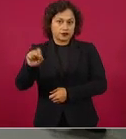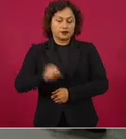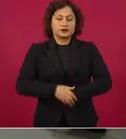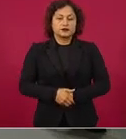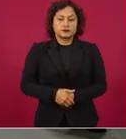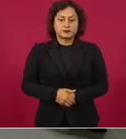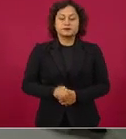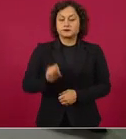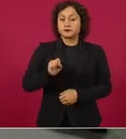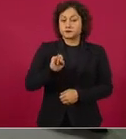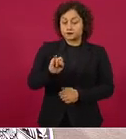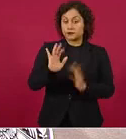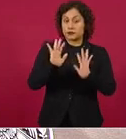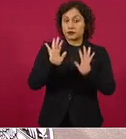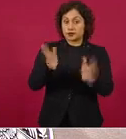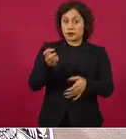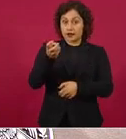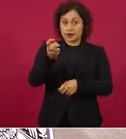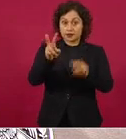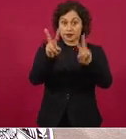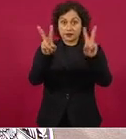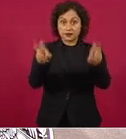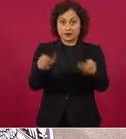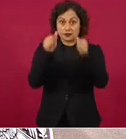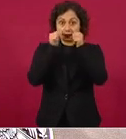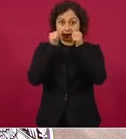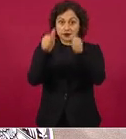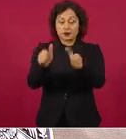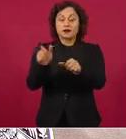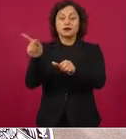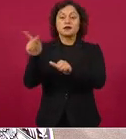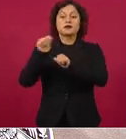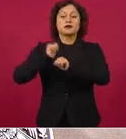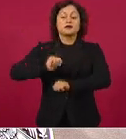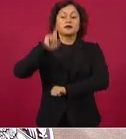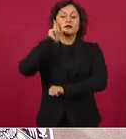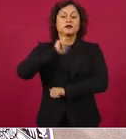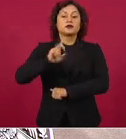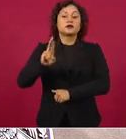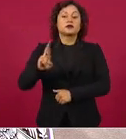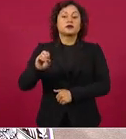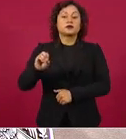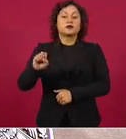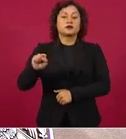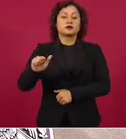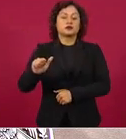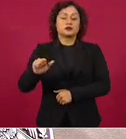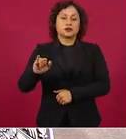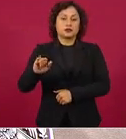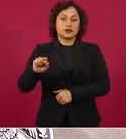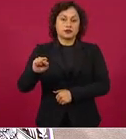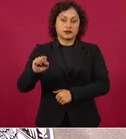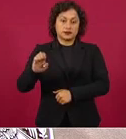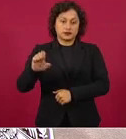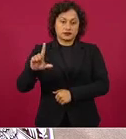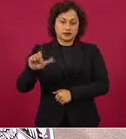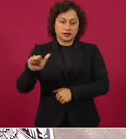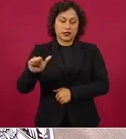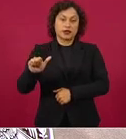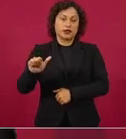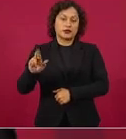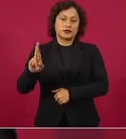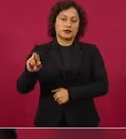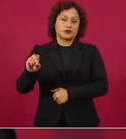atendiendo este caso. Rosa Isela Rodríguez es la